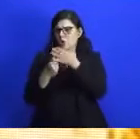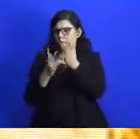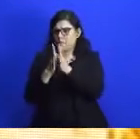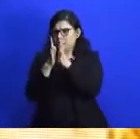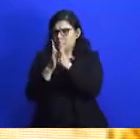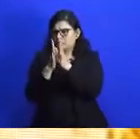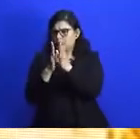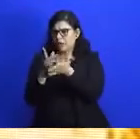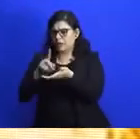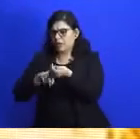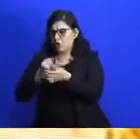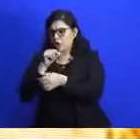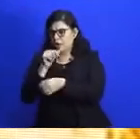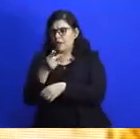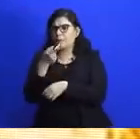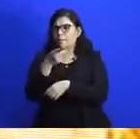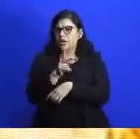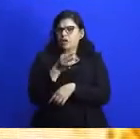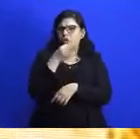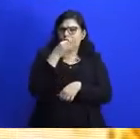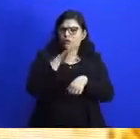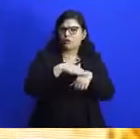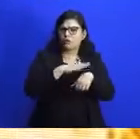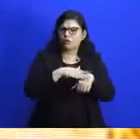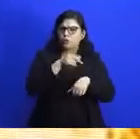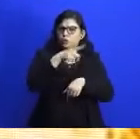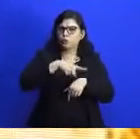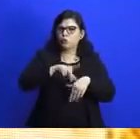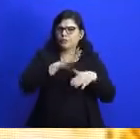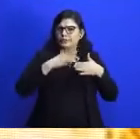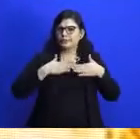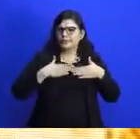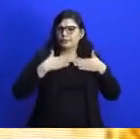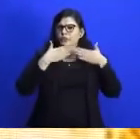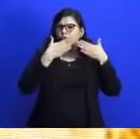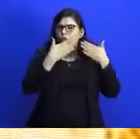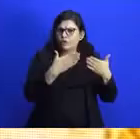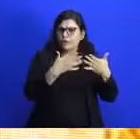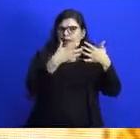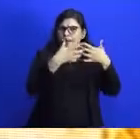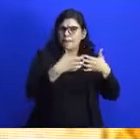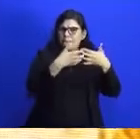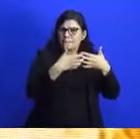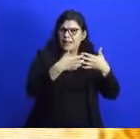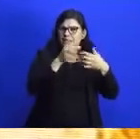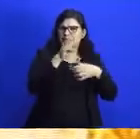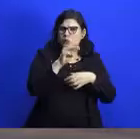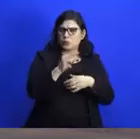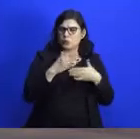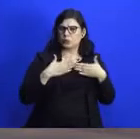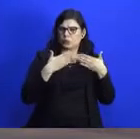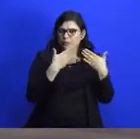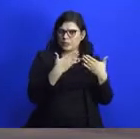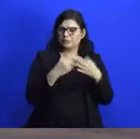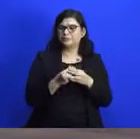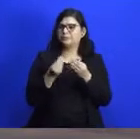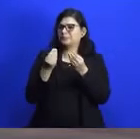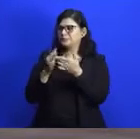pues que confíen en los programas que ustedes nos ofrecen. Gracias. Muchas gracias, Eloy, por estar